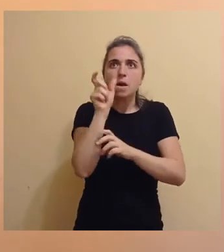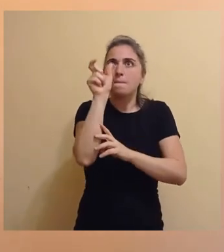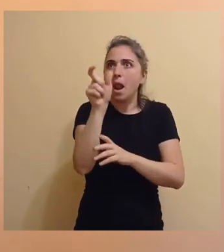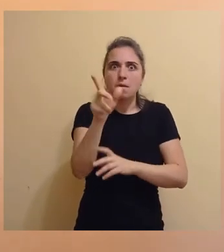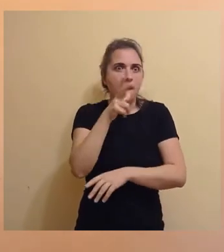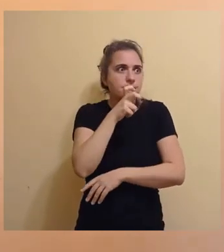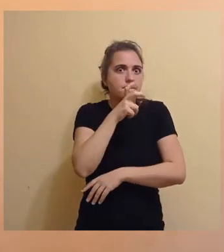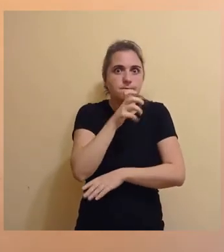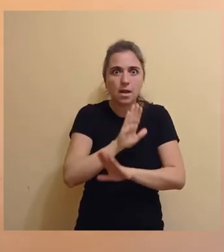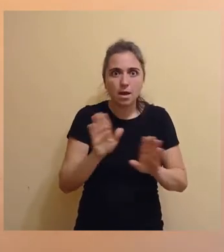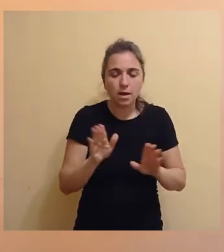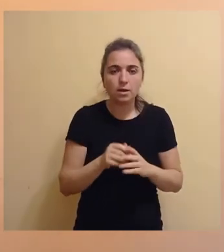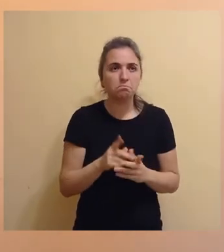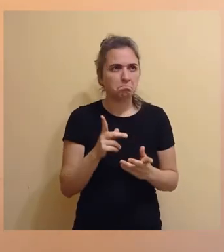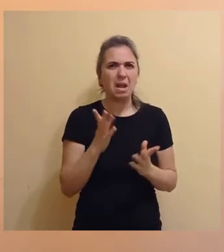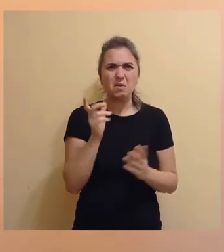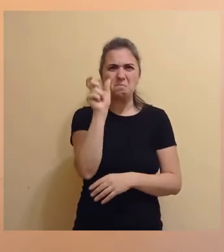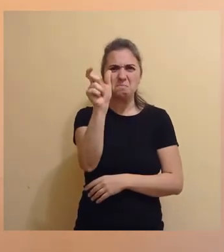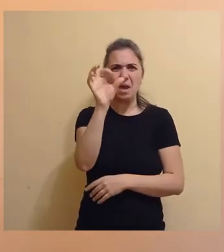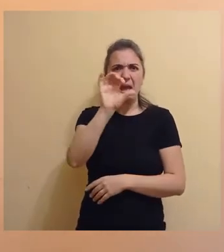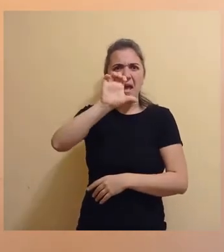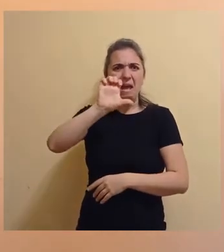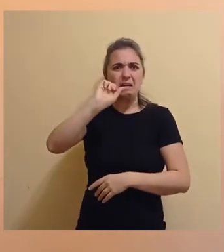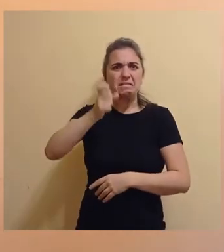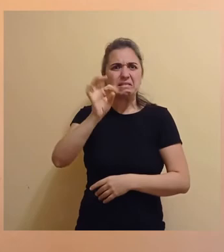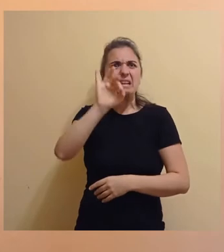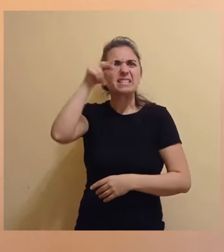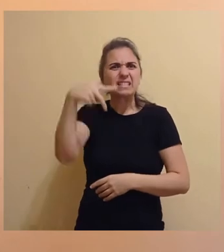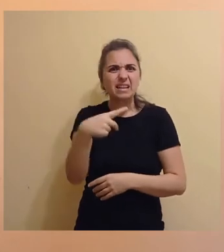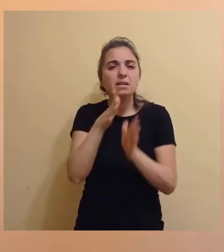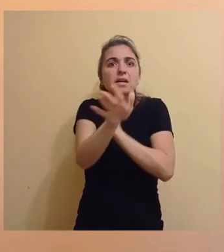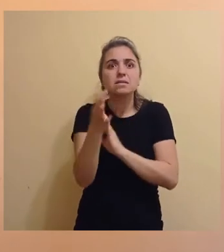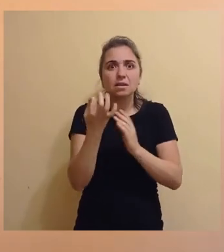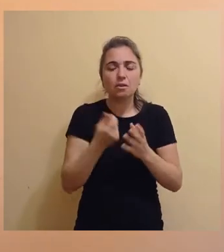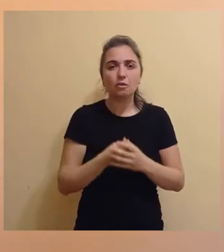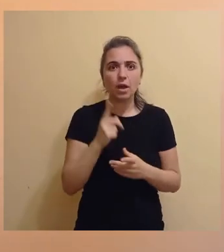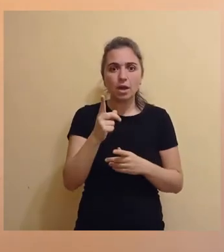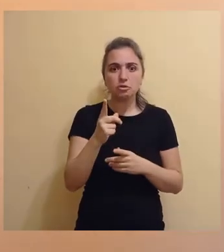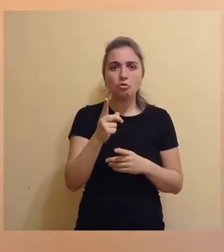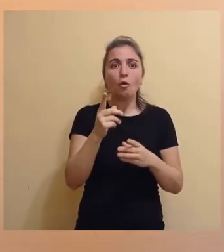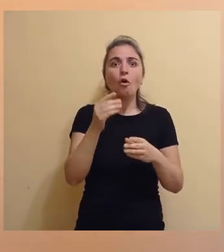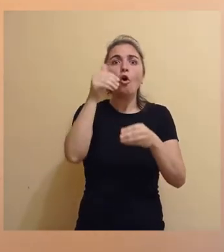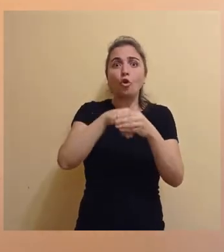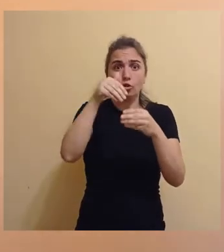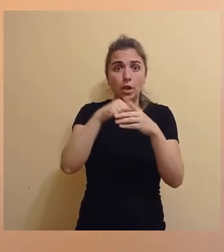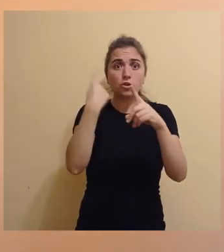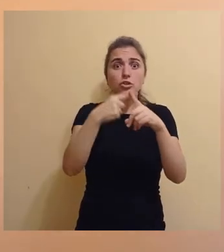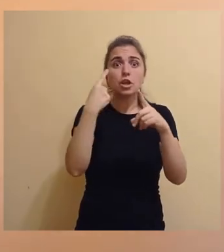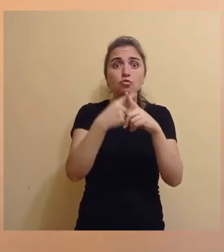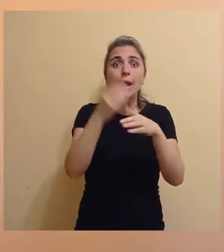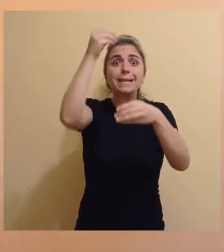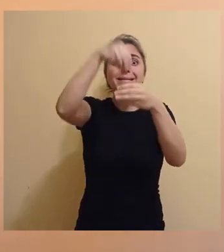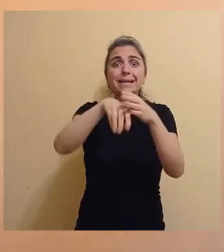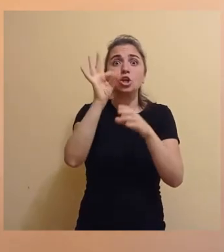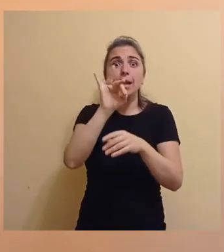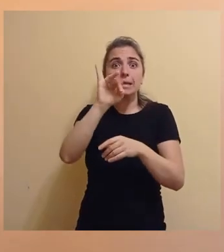aulas es como, bueno, Dios mío, el sexting, ¿no? ¡Qué horror! Y el sexting en realidad es enviar contenidos sexuales